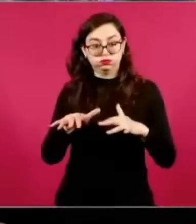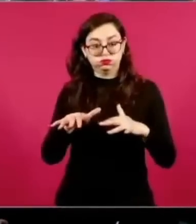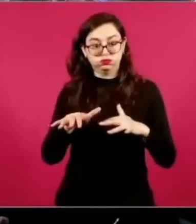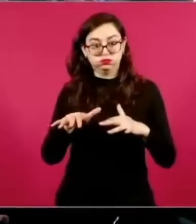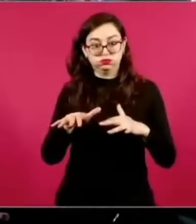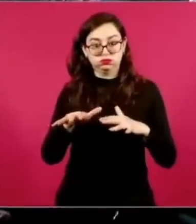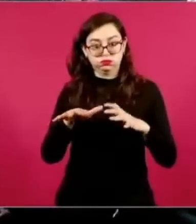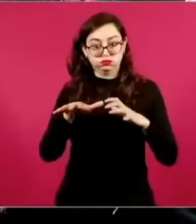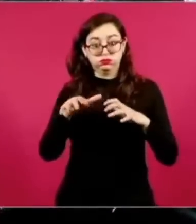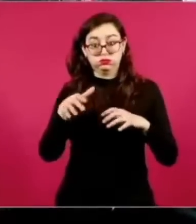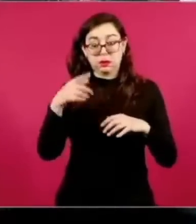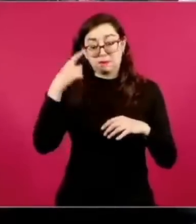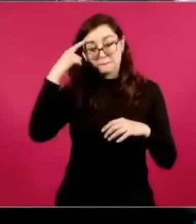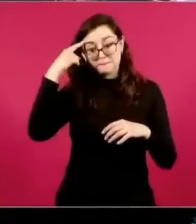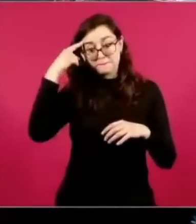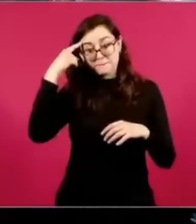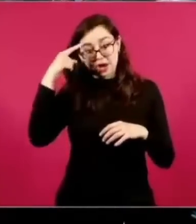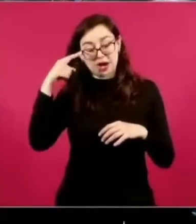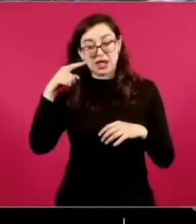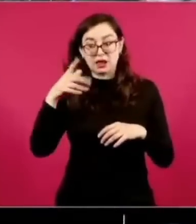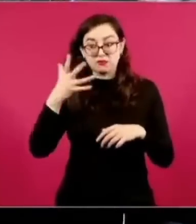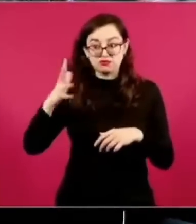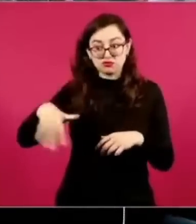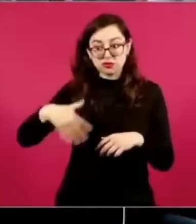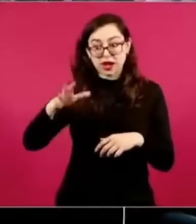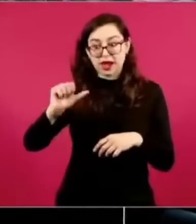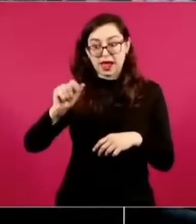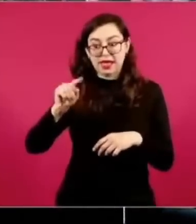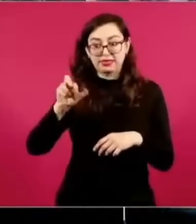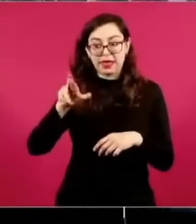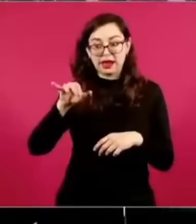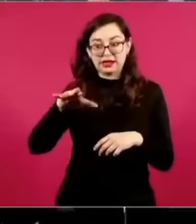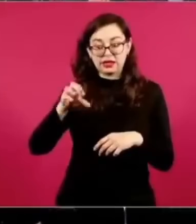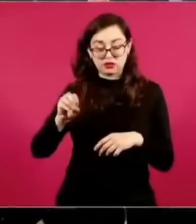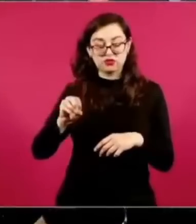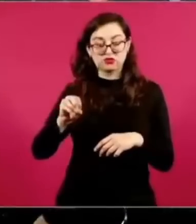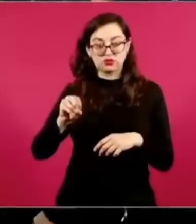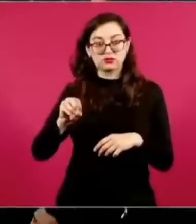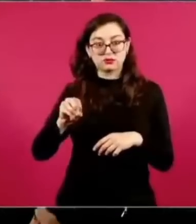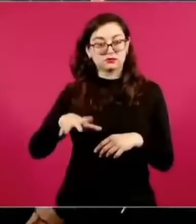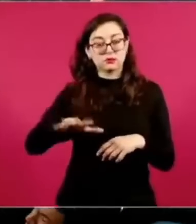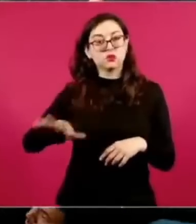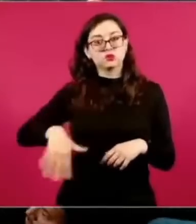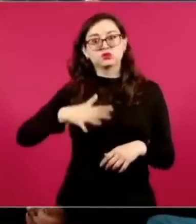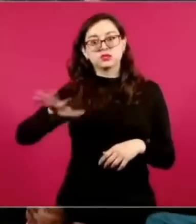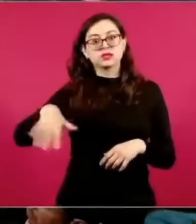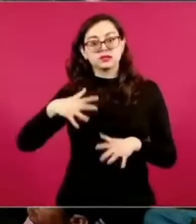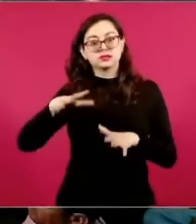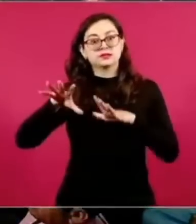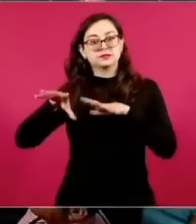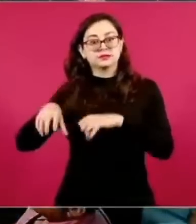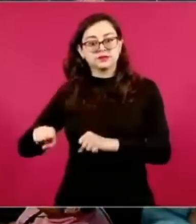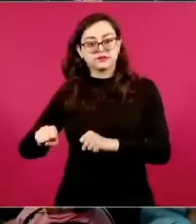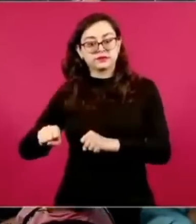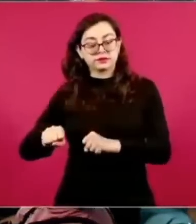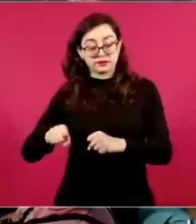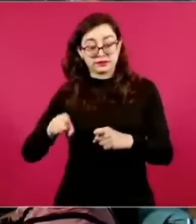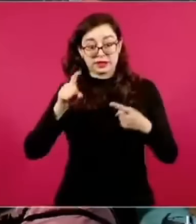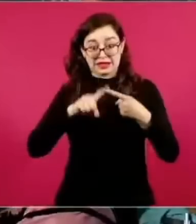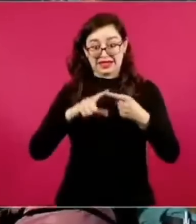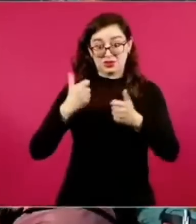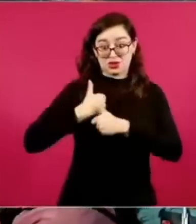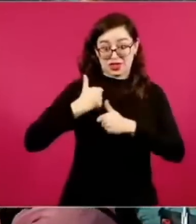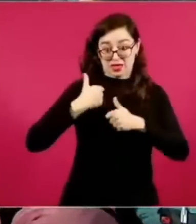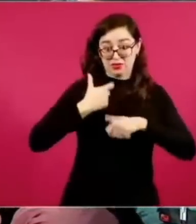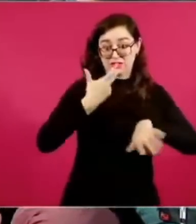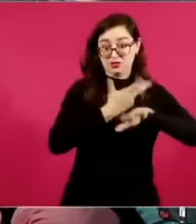para capturar a Catarino Garza a 3,000, más los Rangers de Texas,